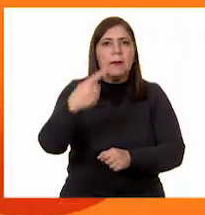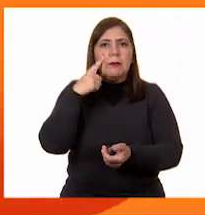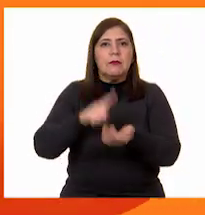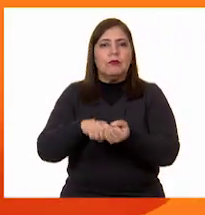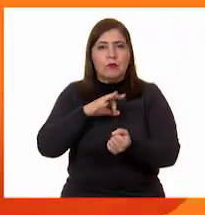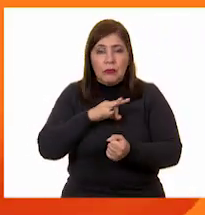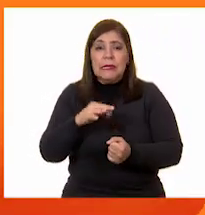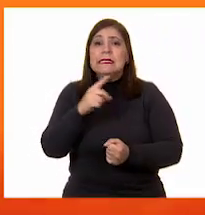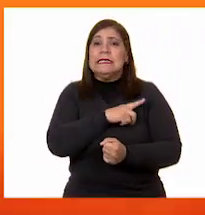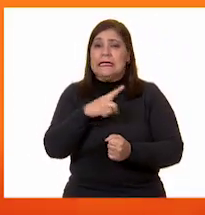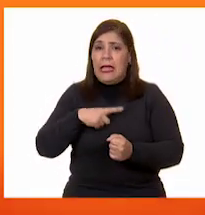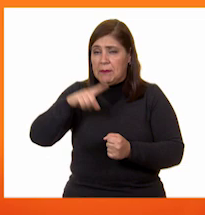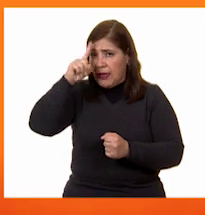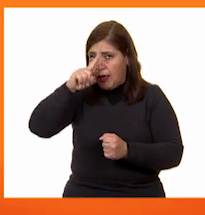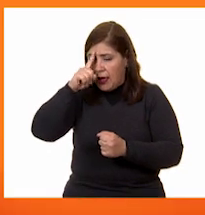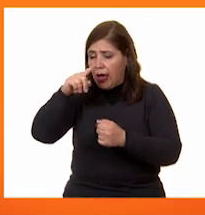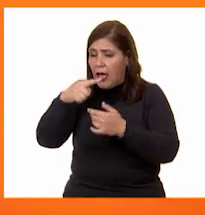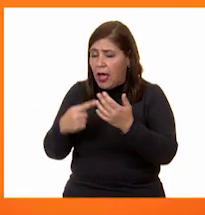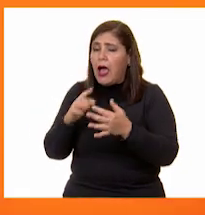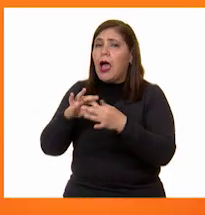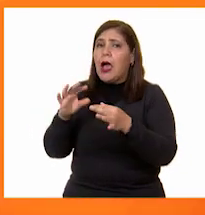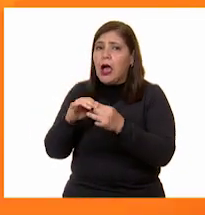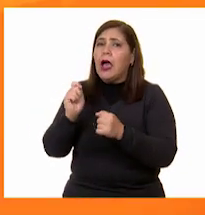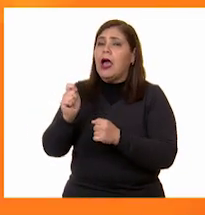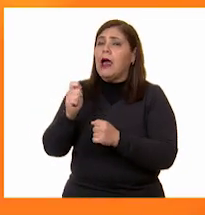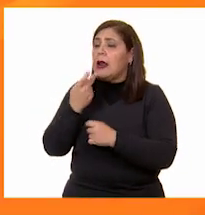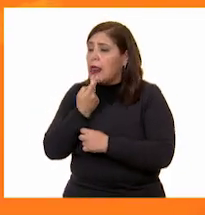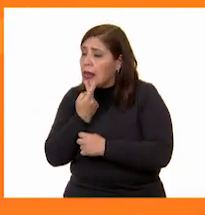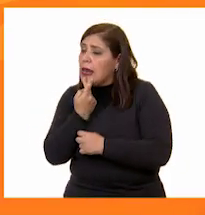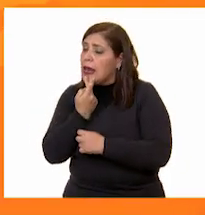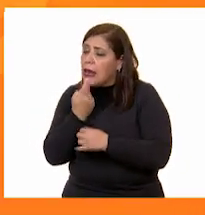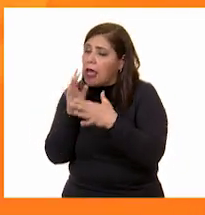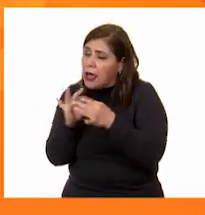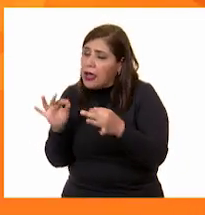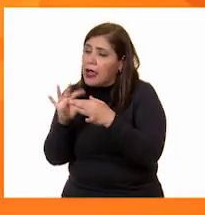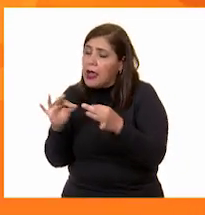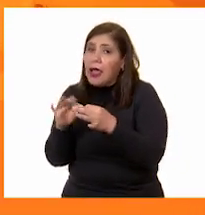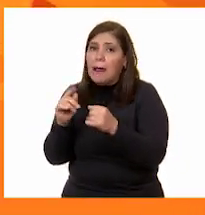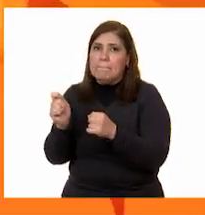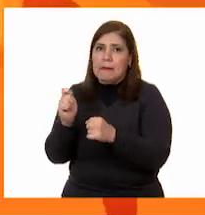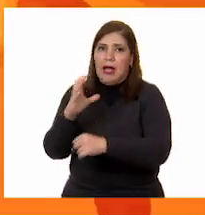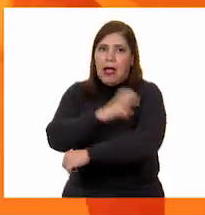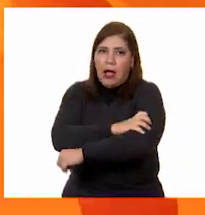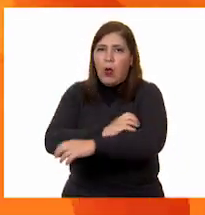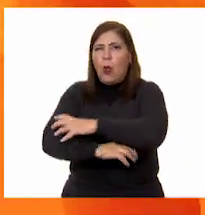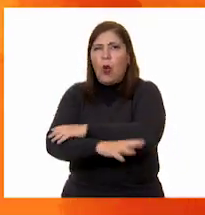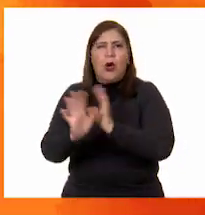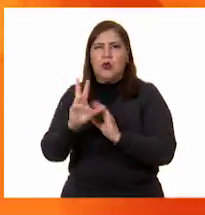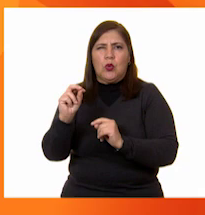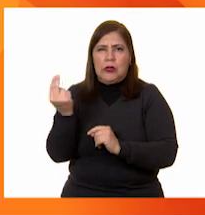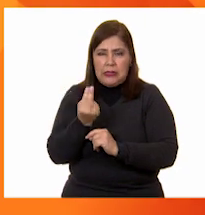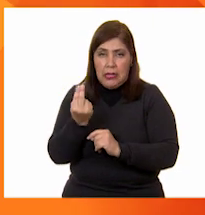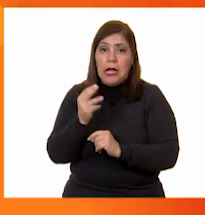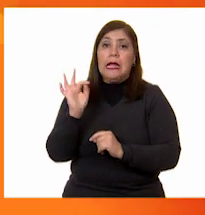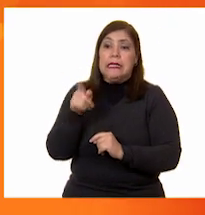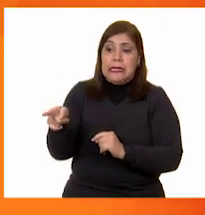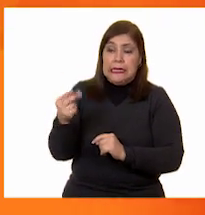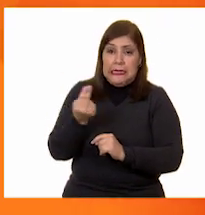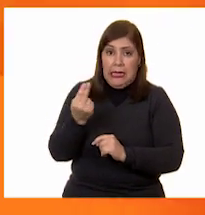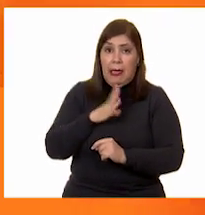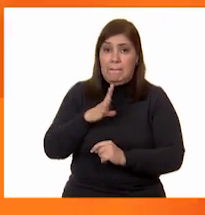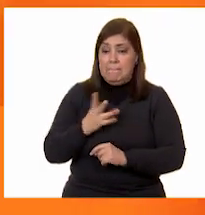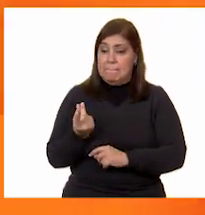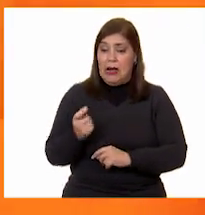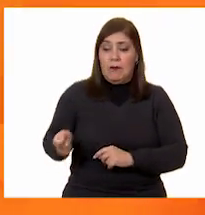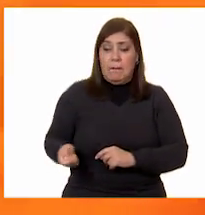a la persona ciega solo con la voz y evitar tocar sus manos o antebrazos. Si la persona usa un perro guía, se